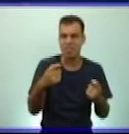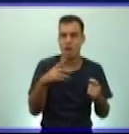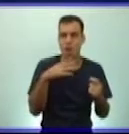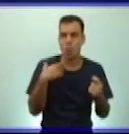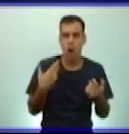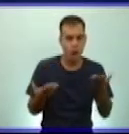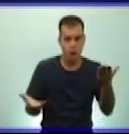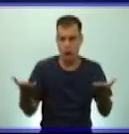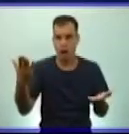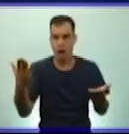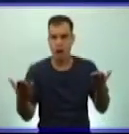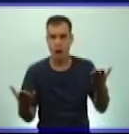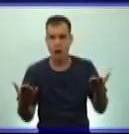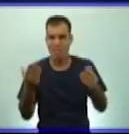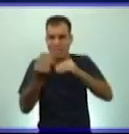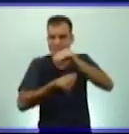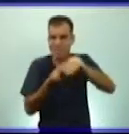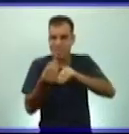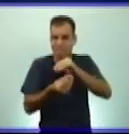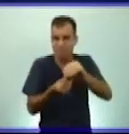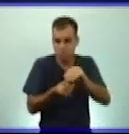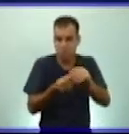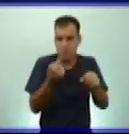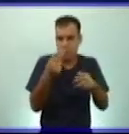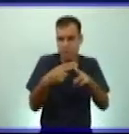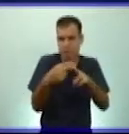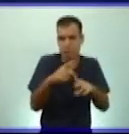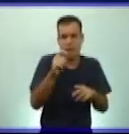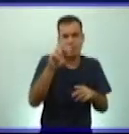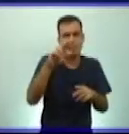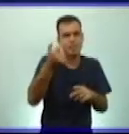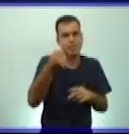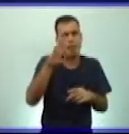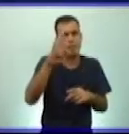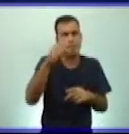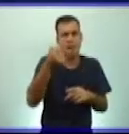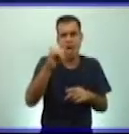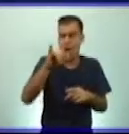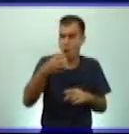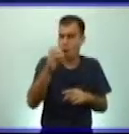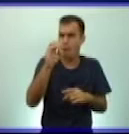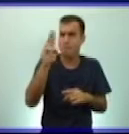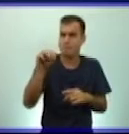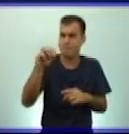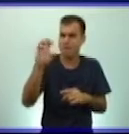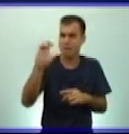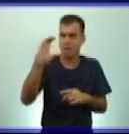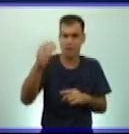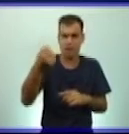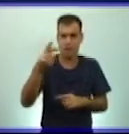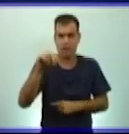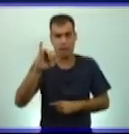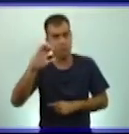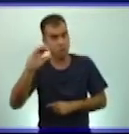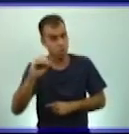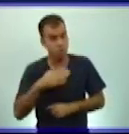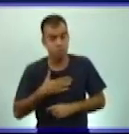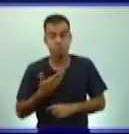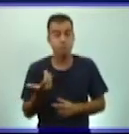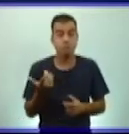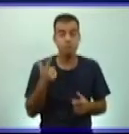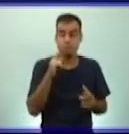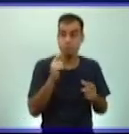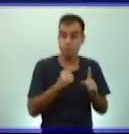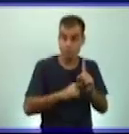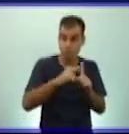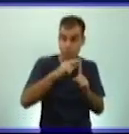la vía de transformación era el trabajo mecánico, pero en estos dos casos específicos donde se elevaba la temperatura de un cuerpo